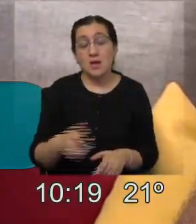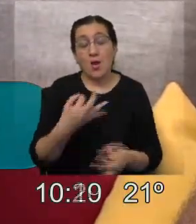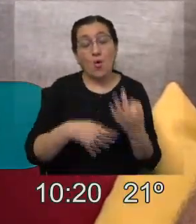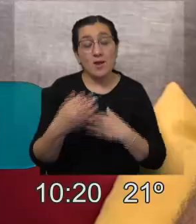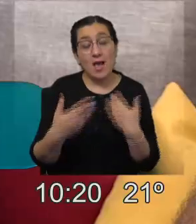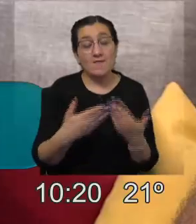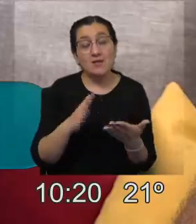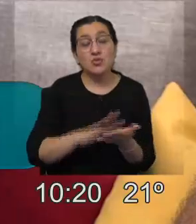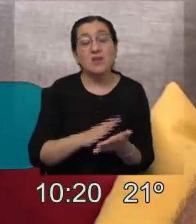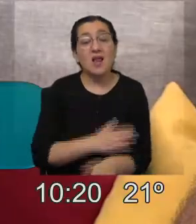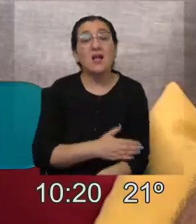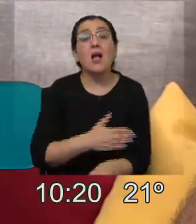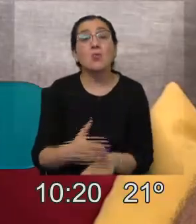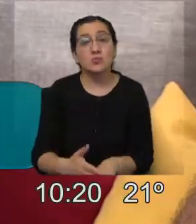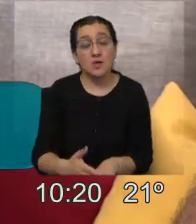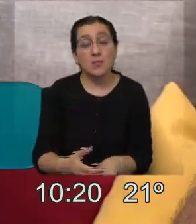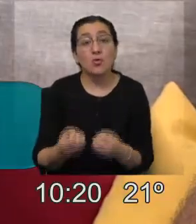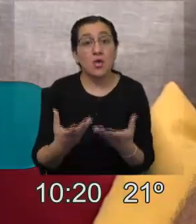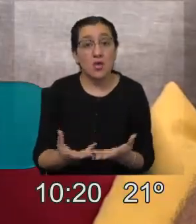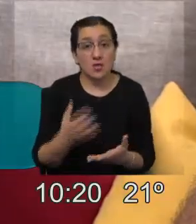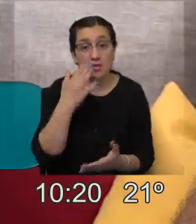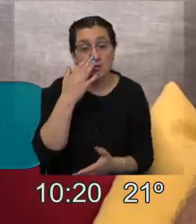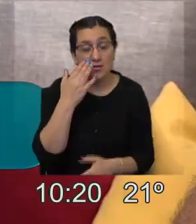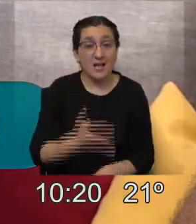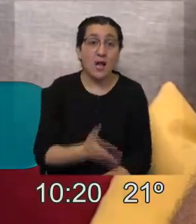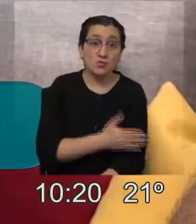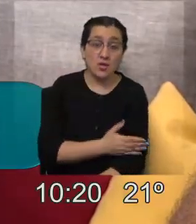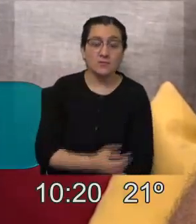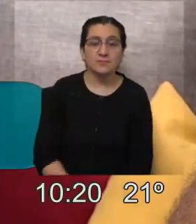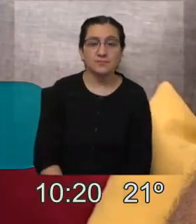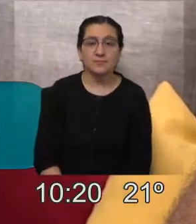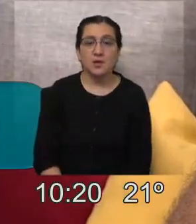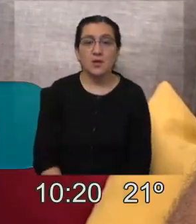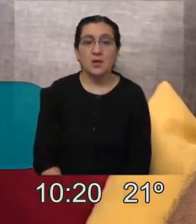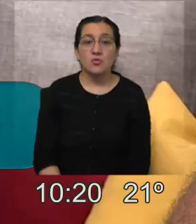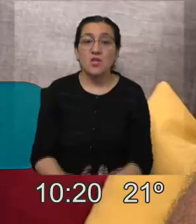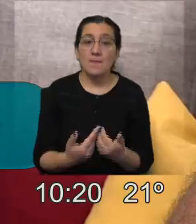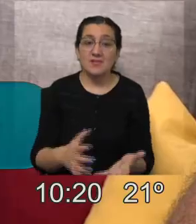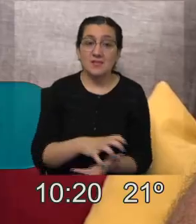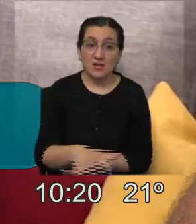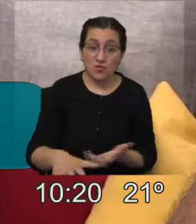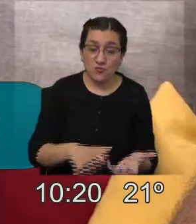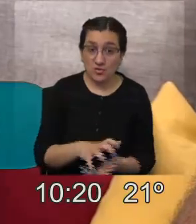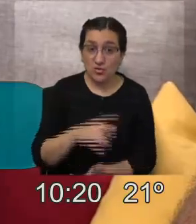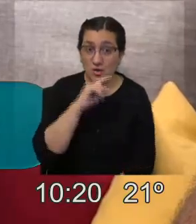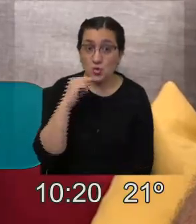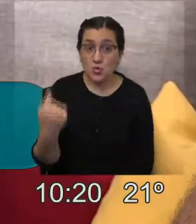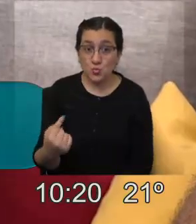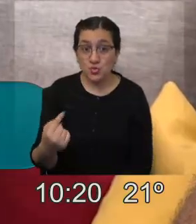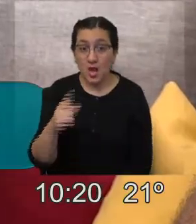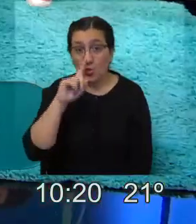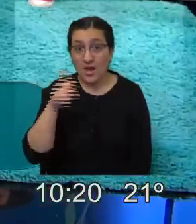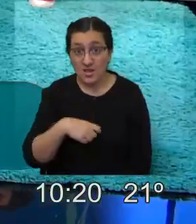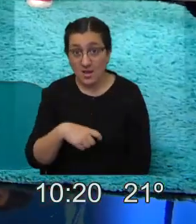la guerra, hay muchas causas climáticas, etc. Y se eligió la guerra, entonces, a partir del conflicto de la invasión rusa a